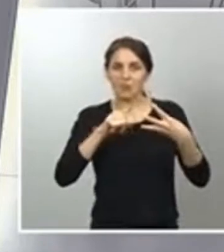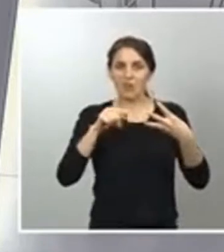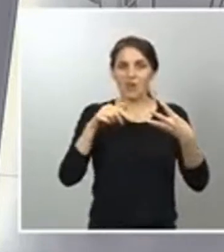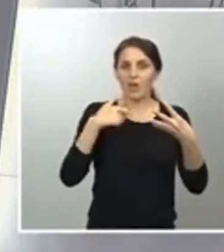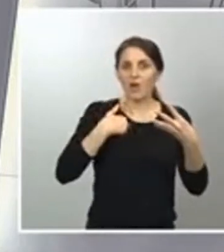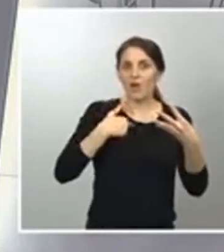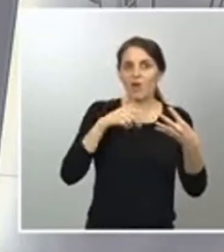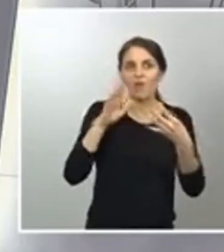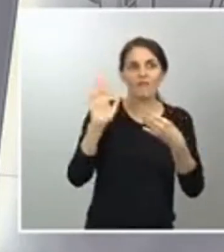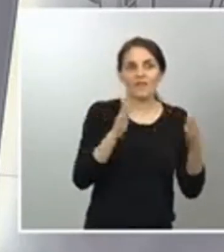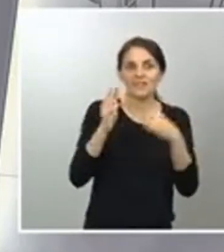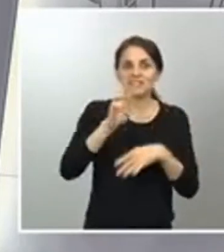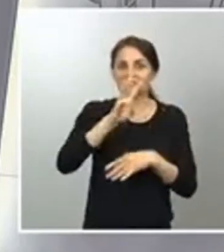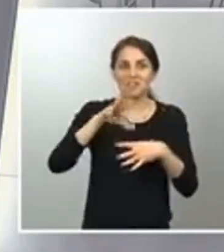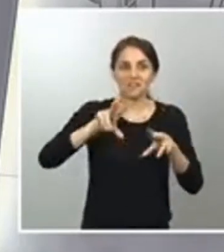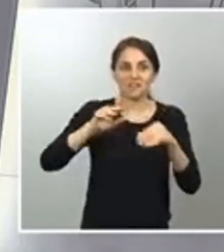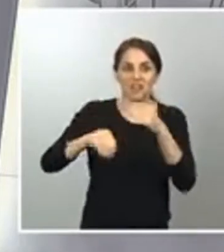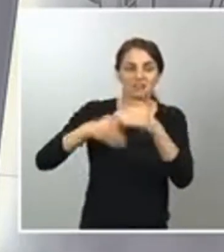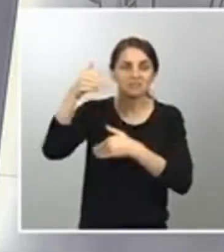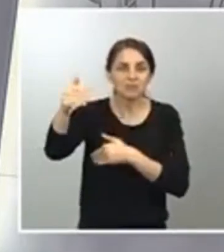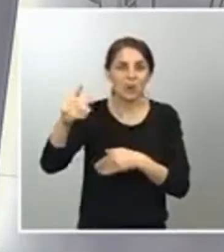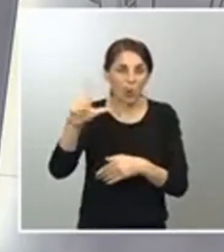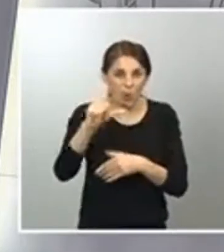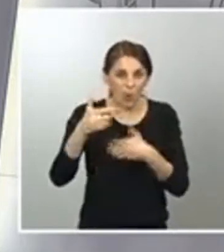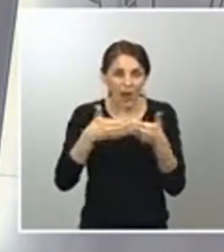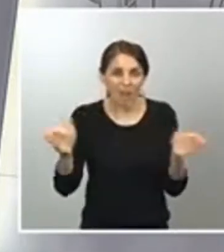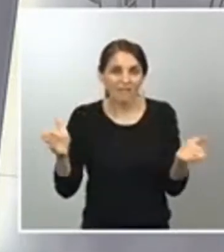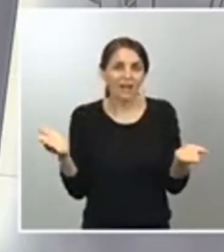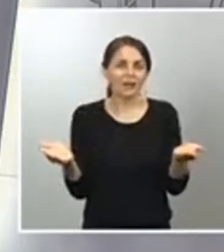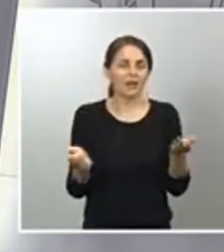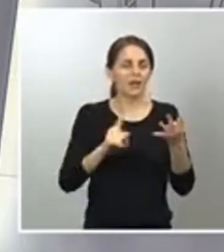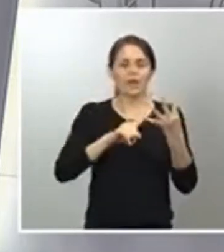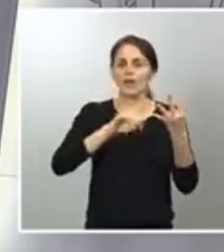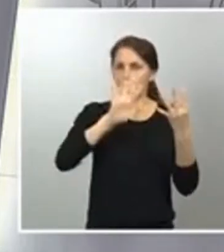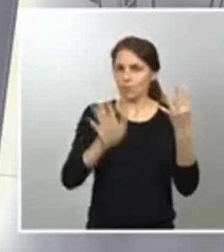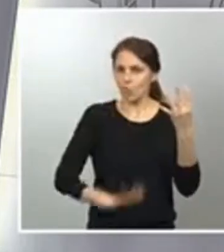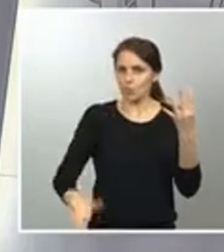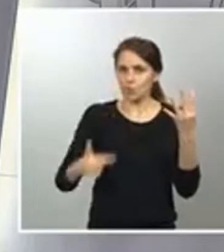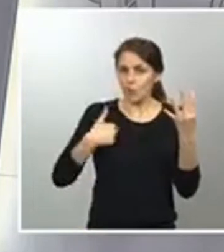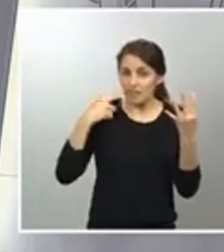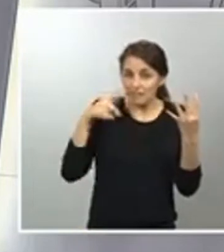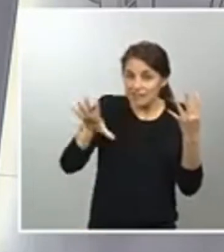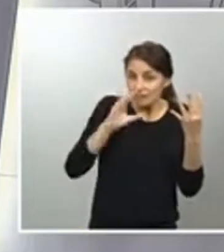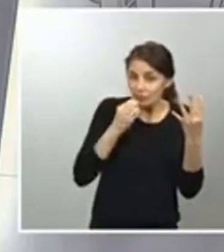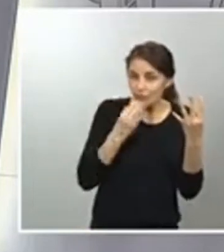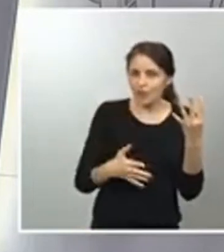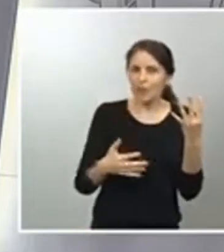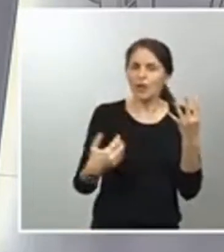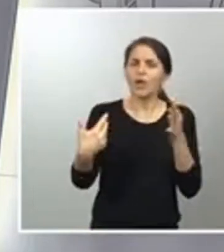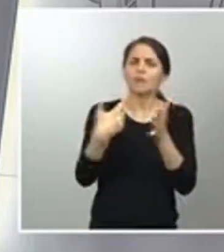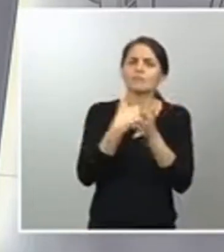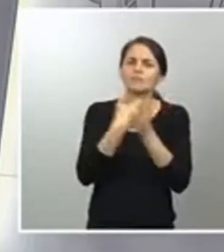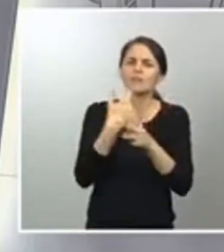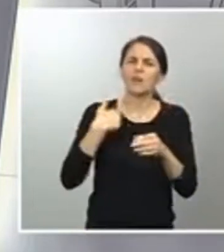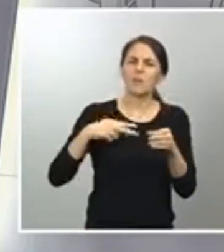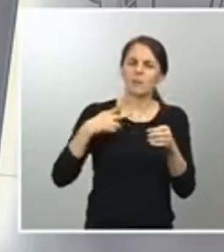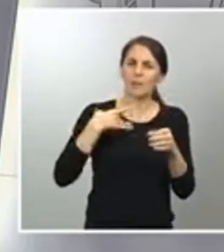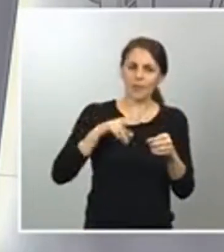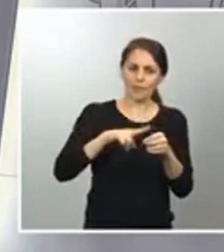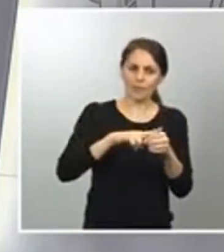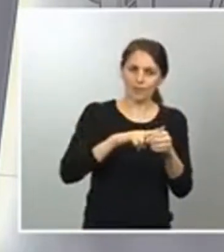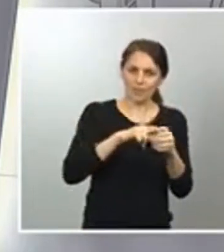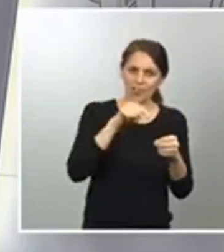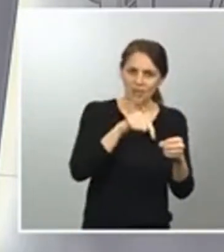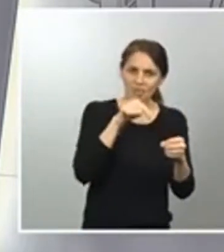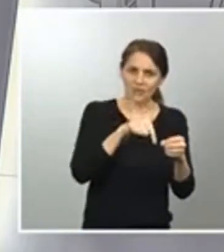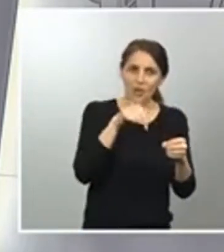julio. Y, por último, si no le he entendido mal, lo que nos ha contado es que dentro de las provincias podrá haber determinadas